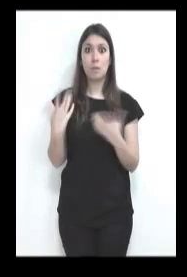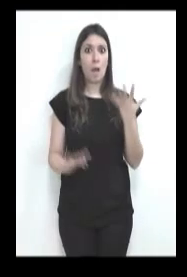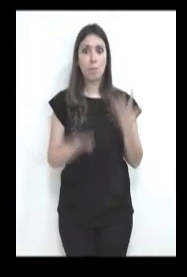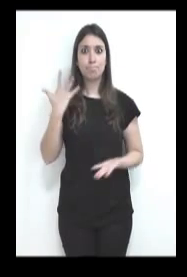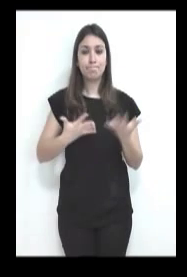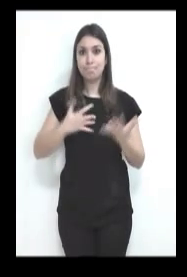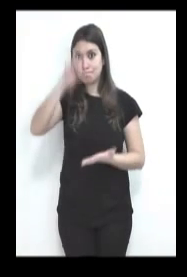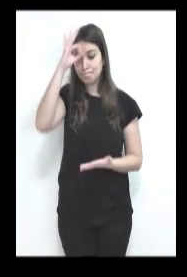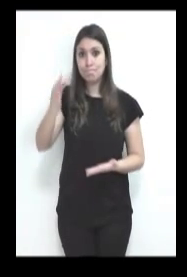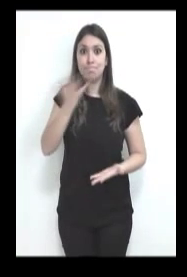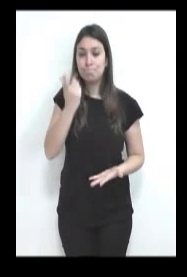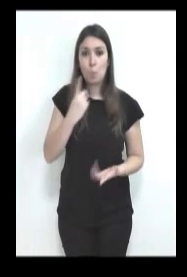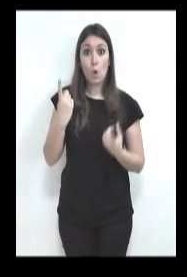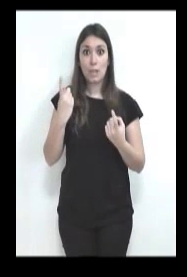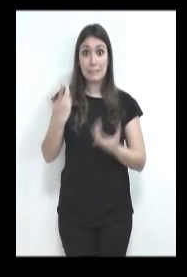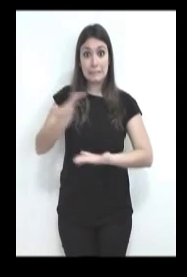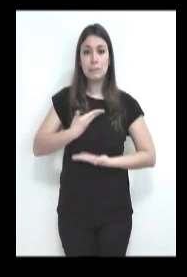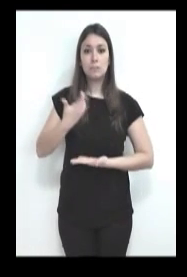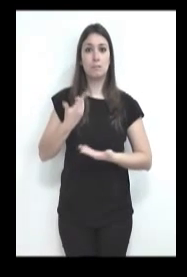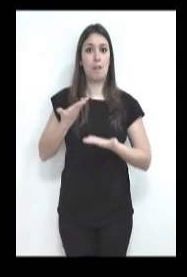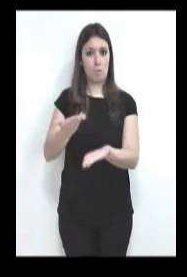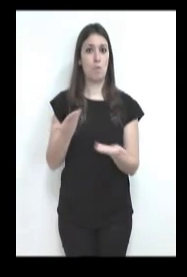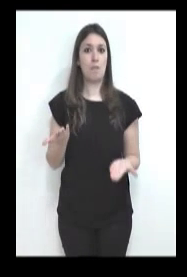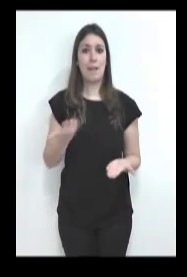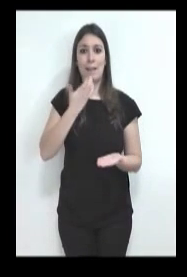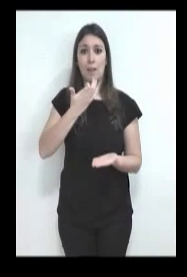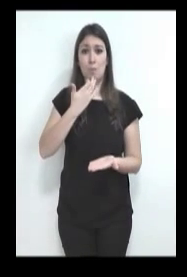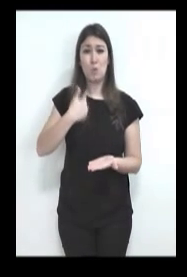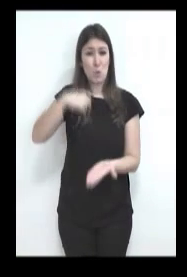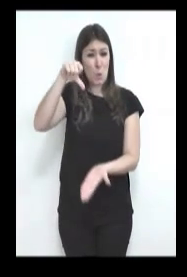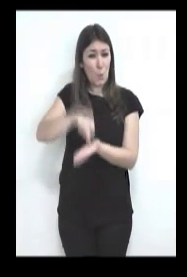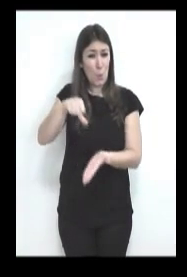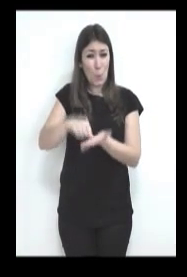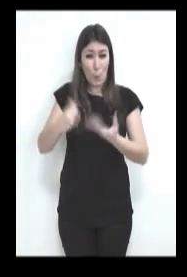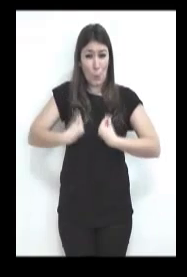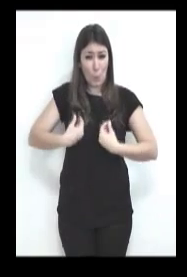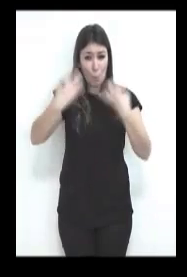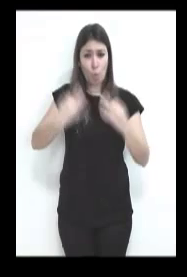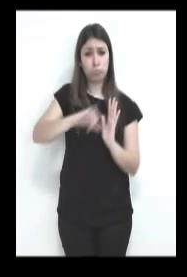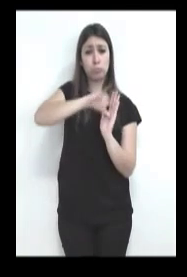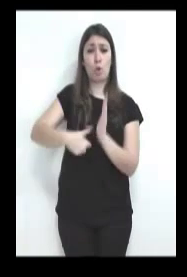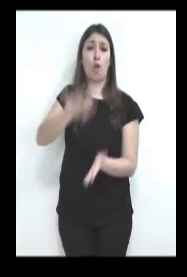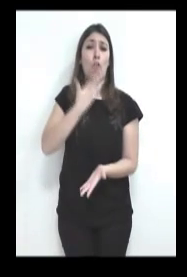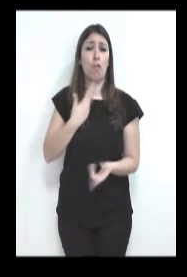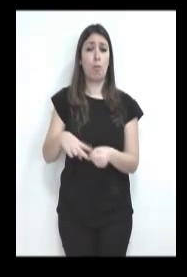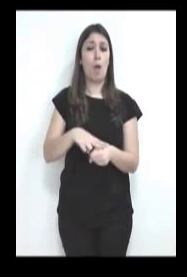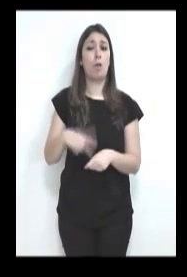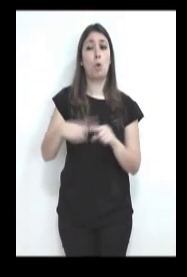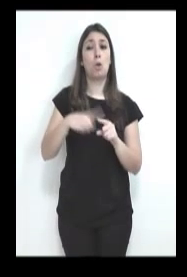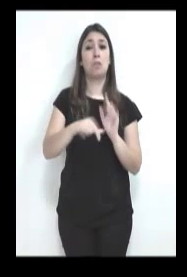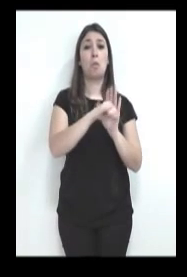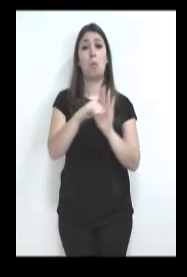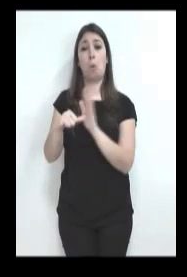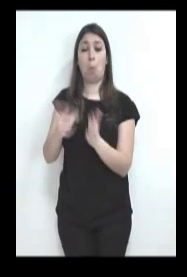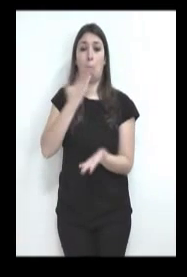necesita ese servicio. Una persona que vive en el centro de la ciudad normalmente conoce muy bien su barrio y conoce su zona.